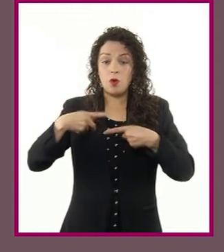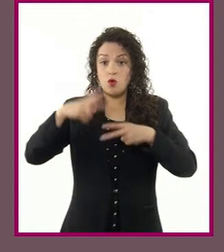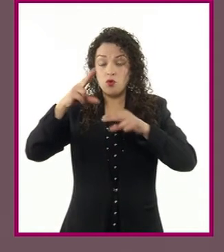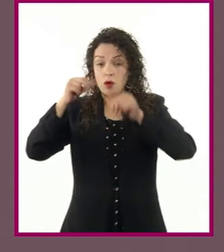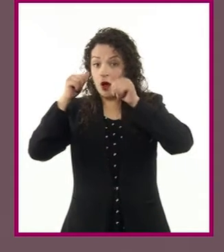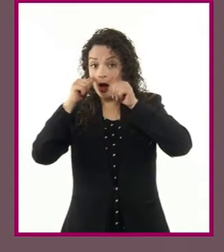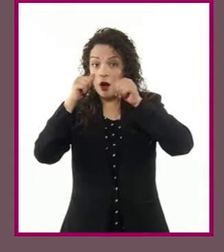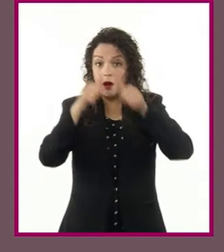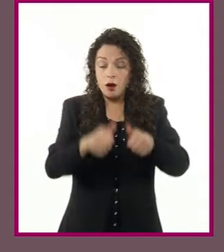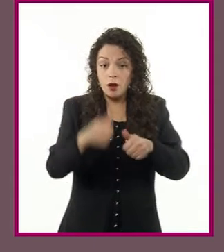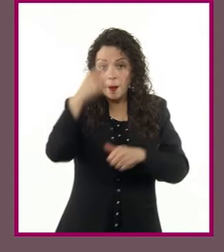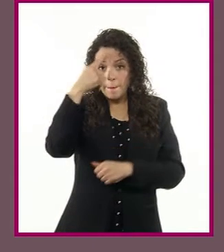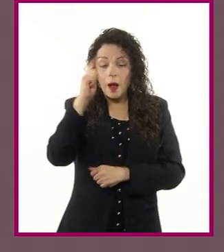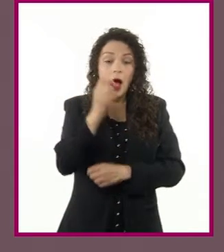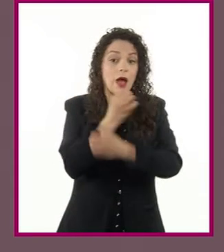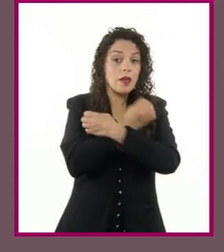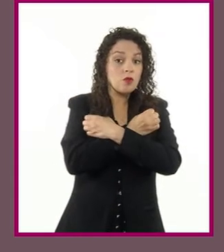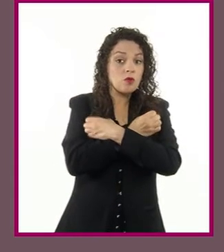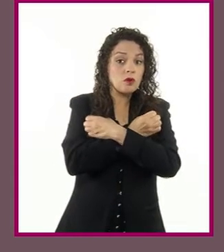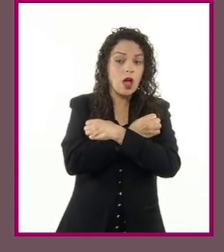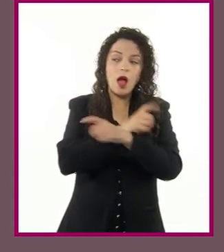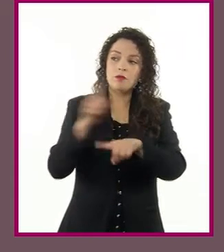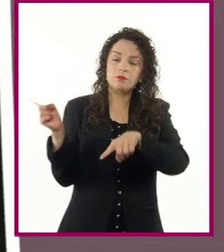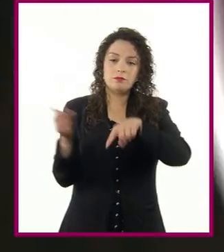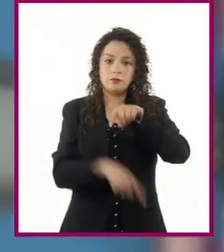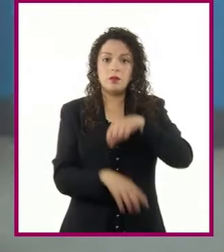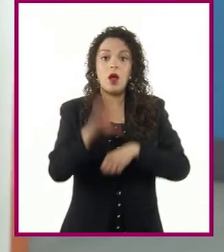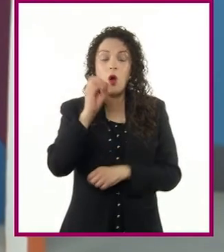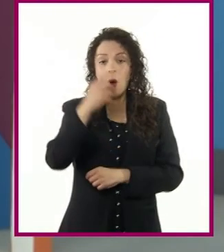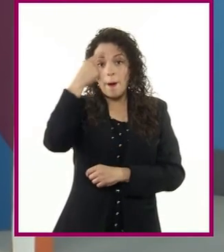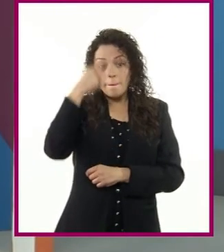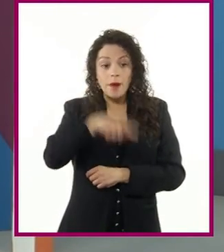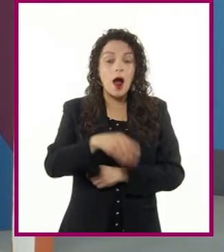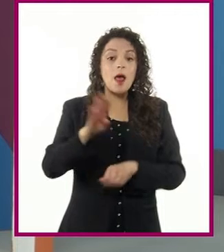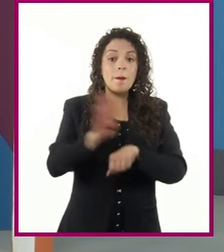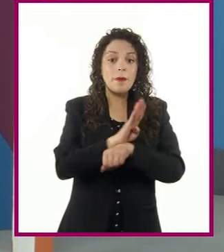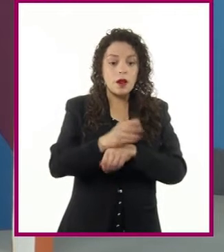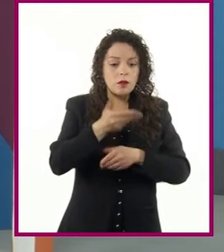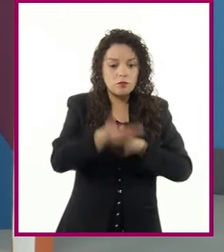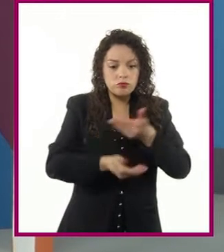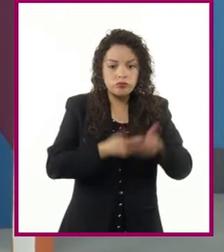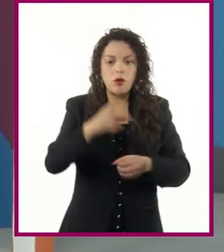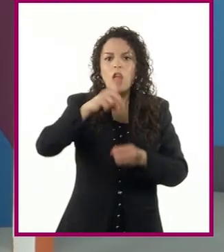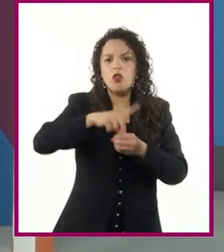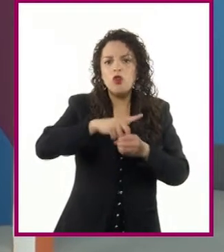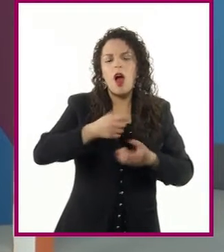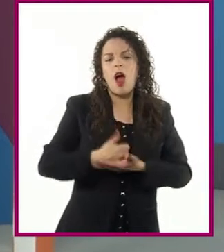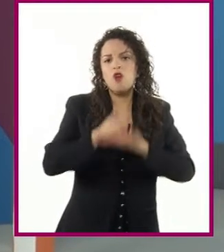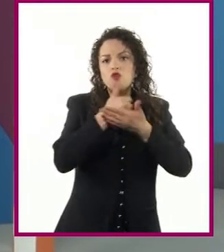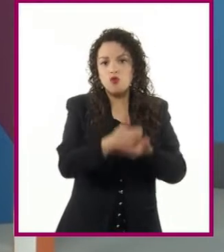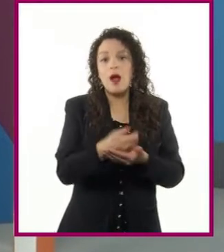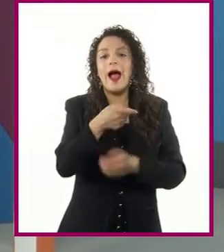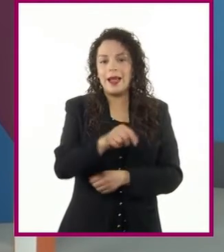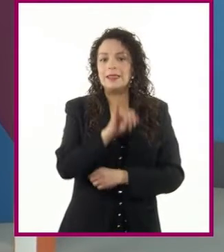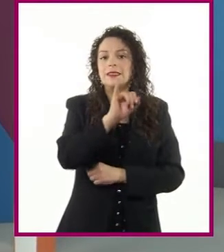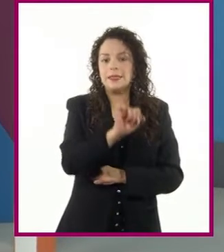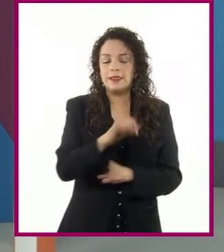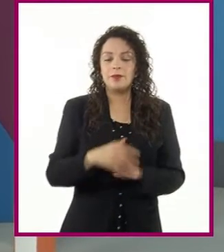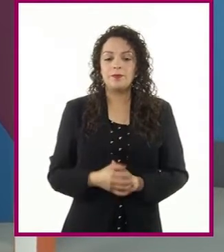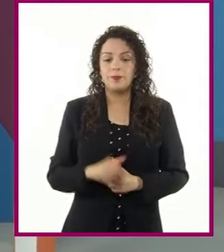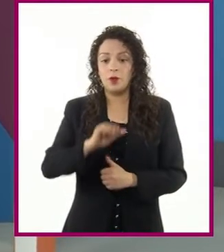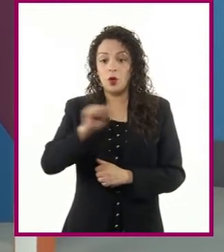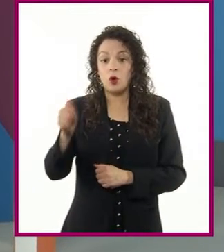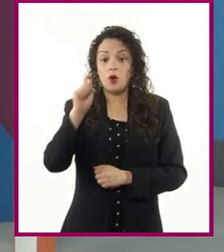dedicadas a labores educativas o de caridad. Abolió prácticas de origen medieval que impedían a los